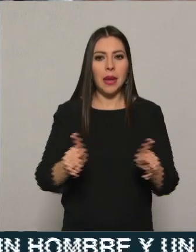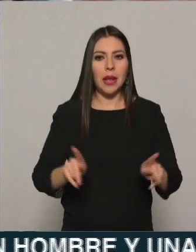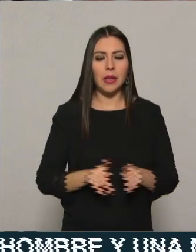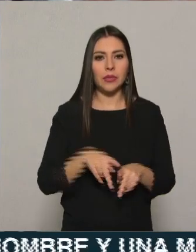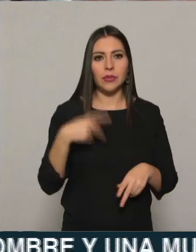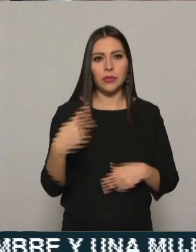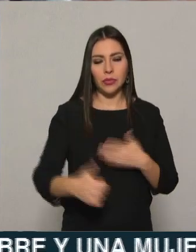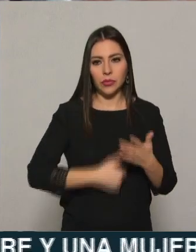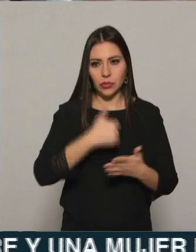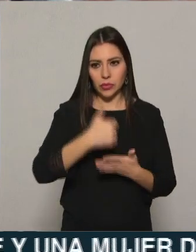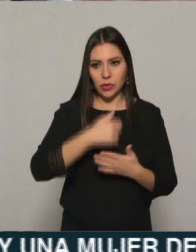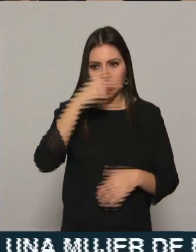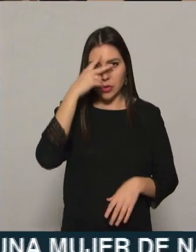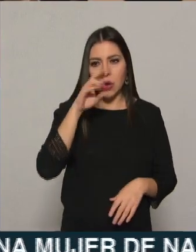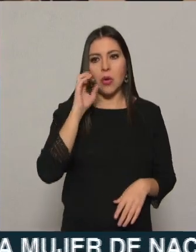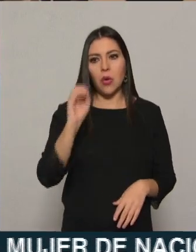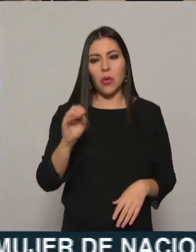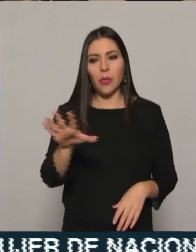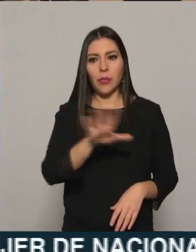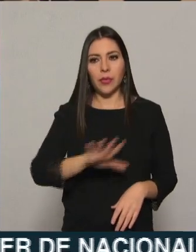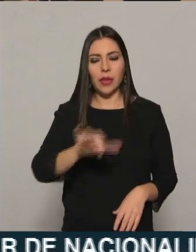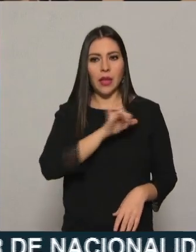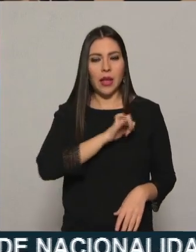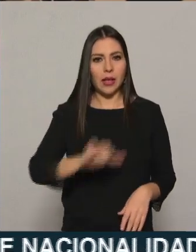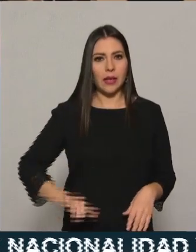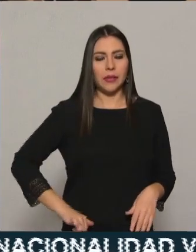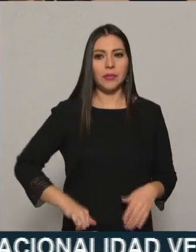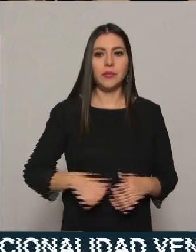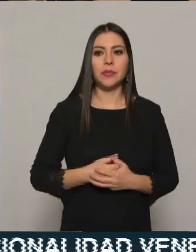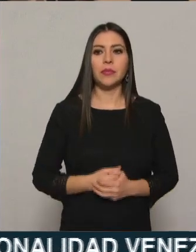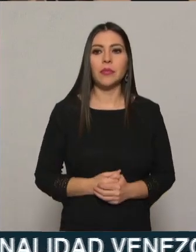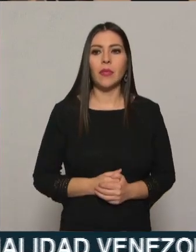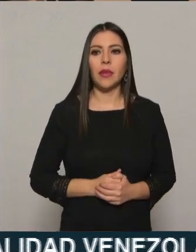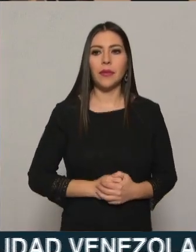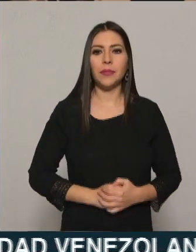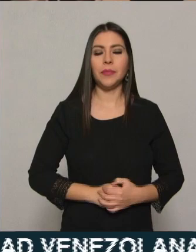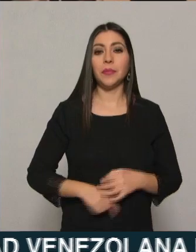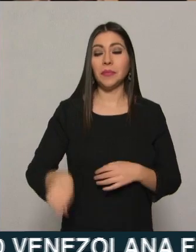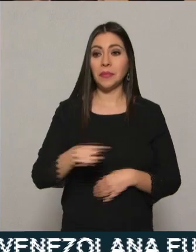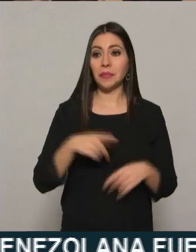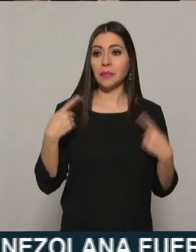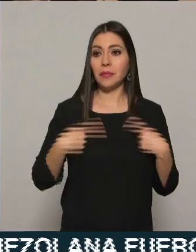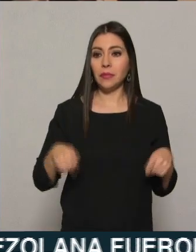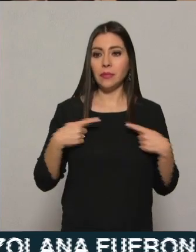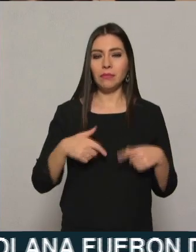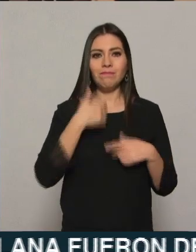la ciudad o de su alcaldía. Difusión sobre todos estos,